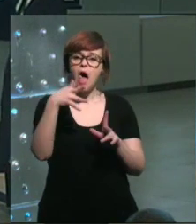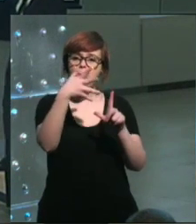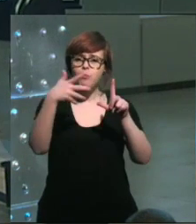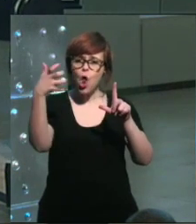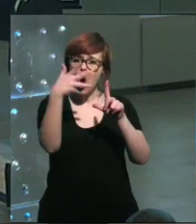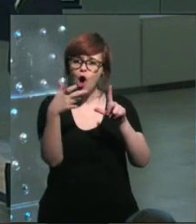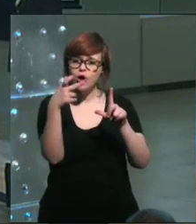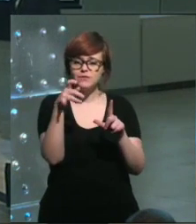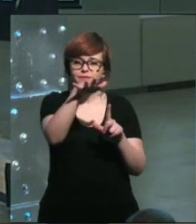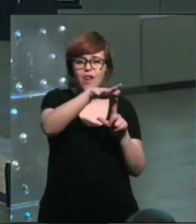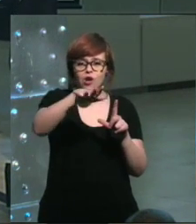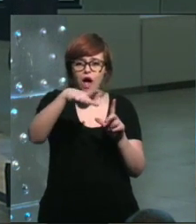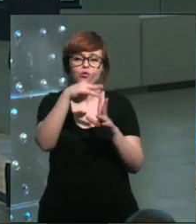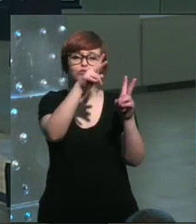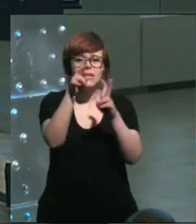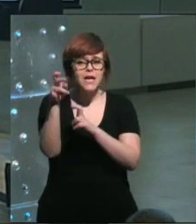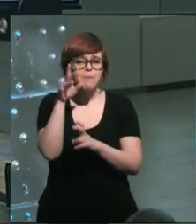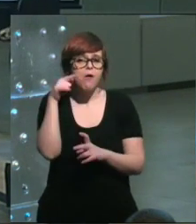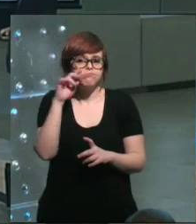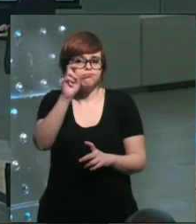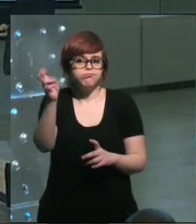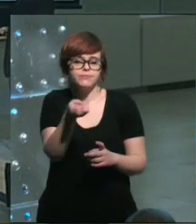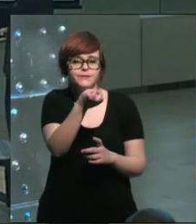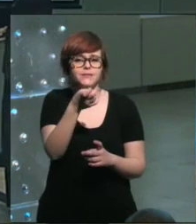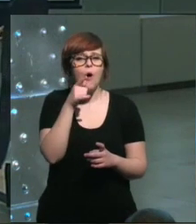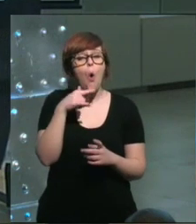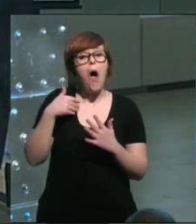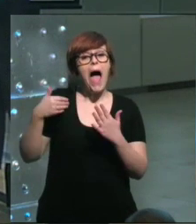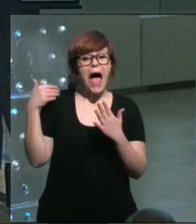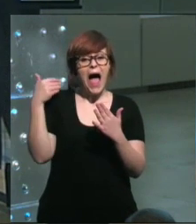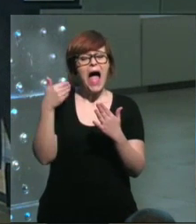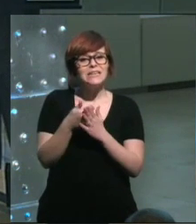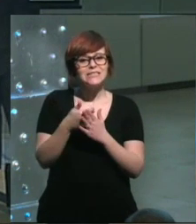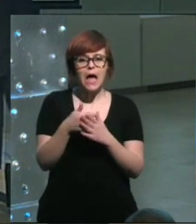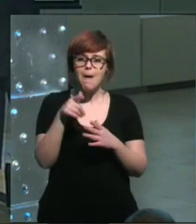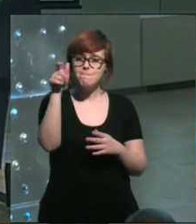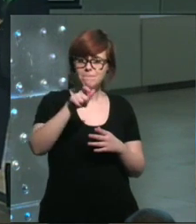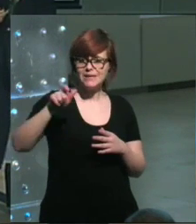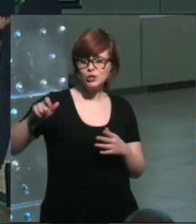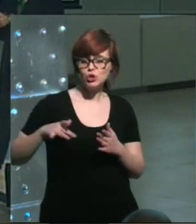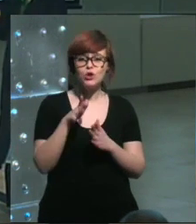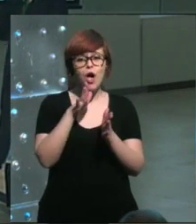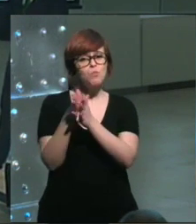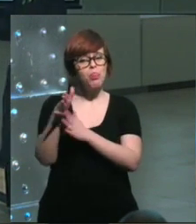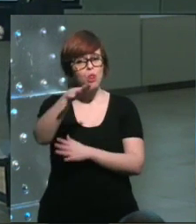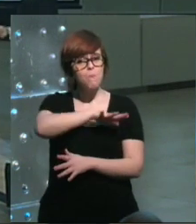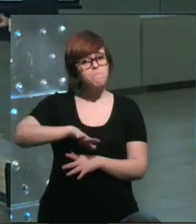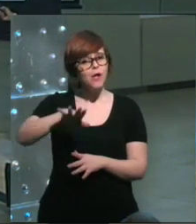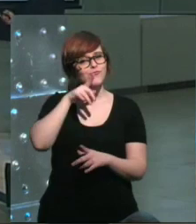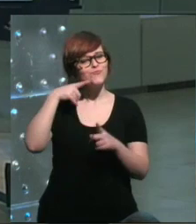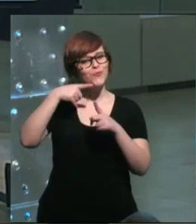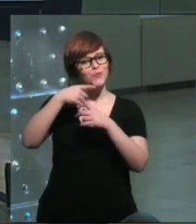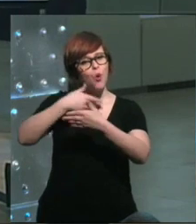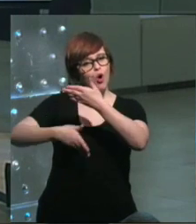por temas, por afinidad, o incluso, como comentaba anteriormente, buscar personas en tu propio barrio con los cuales podías colaborar en